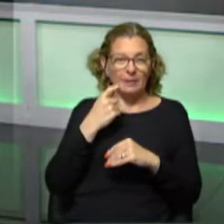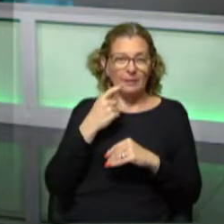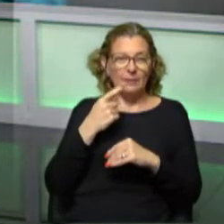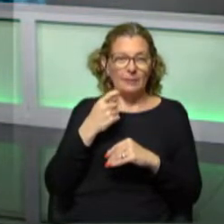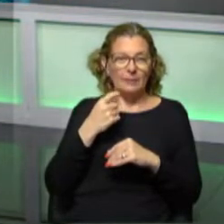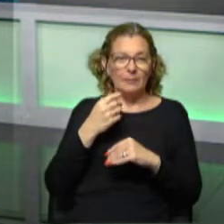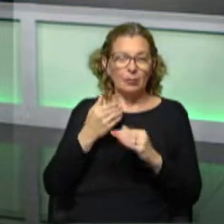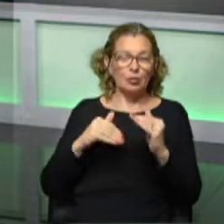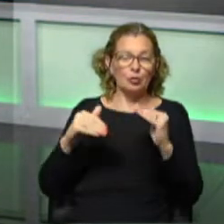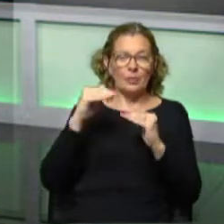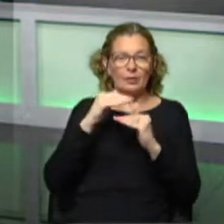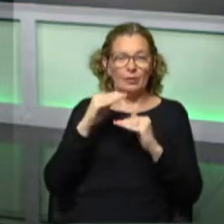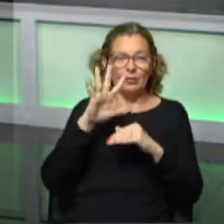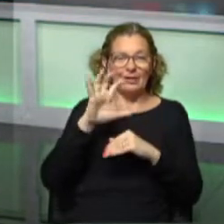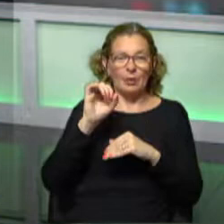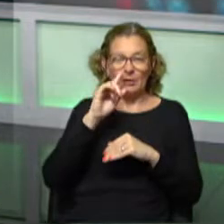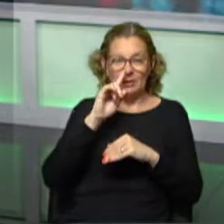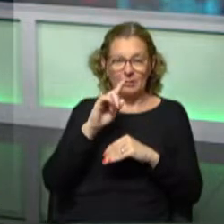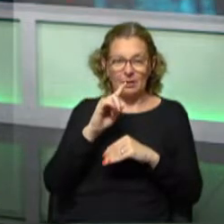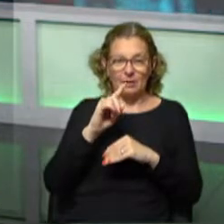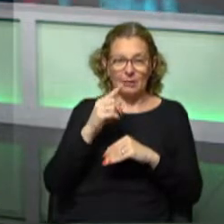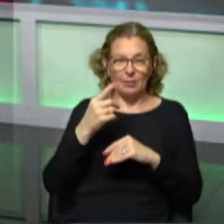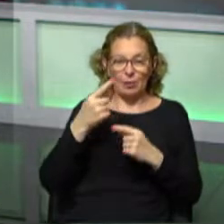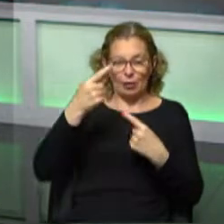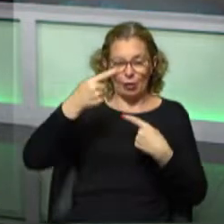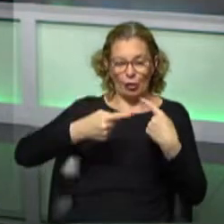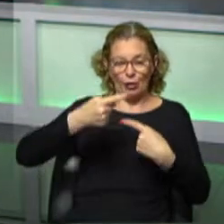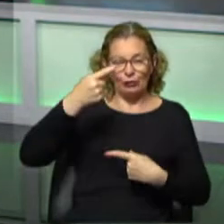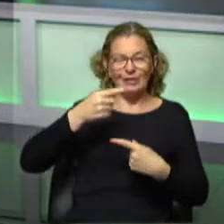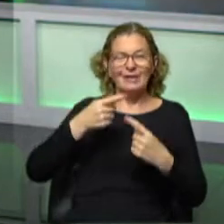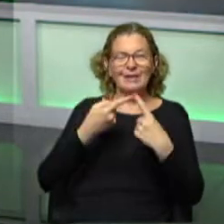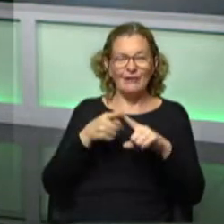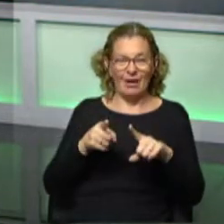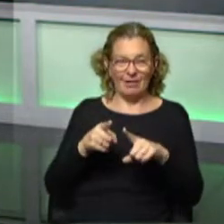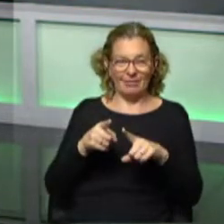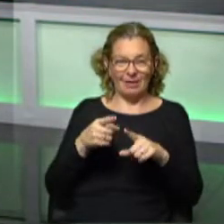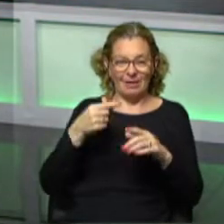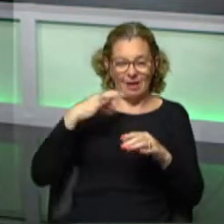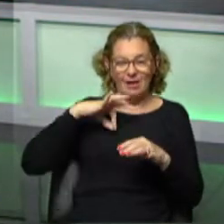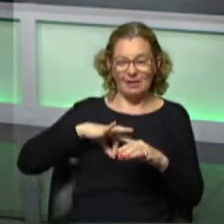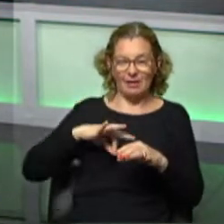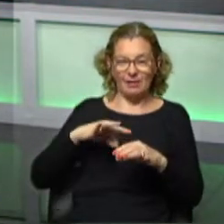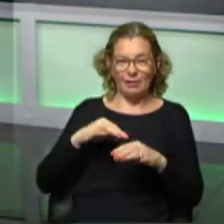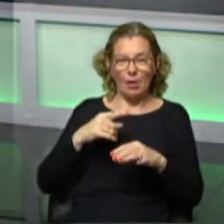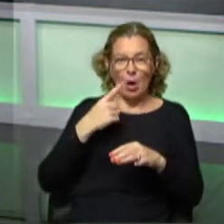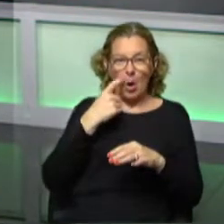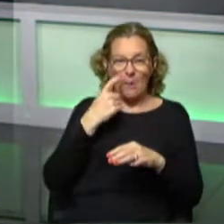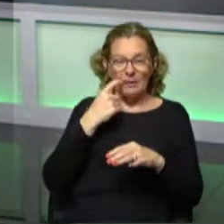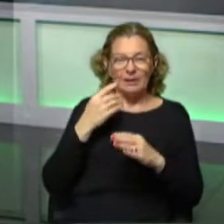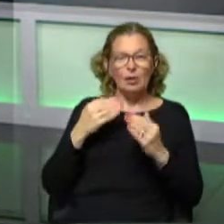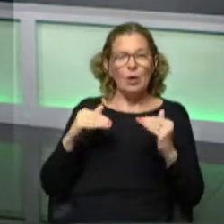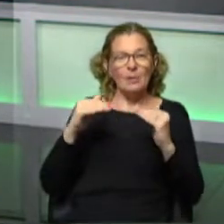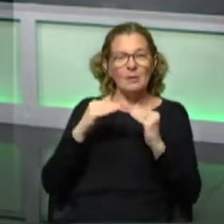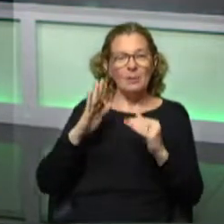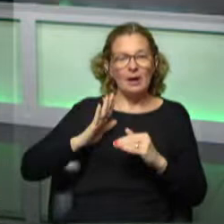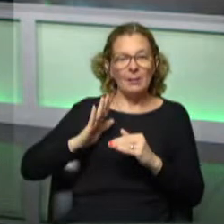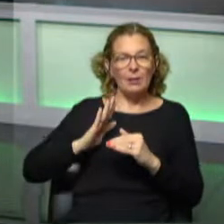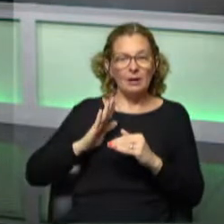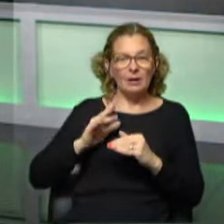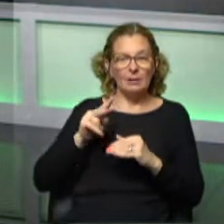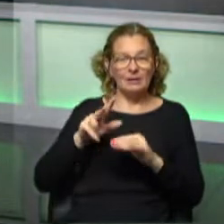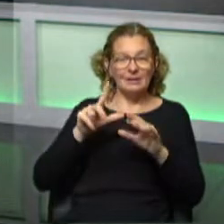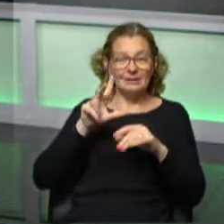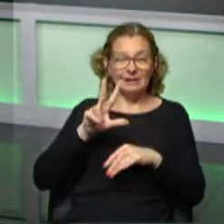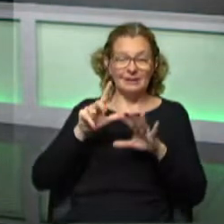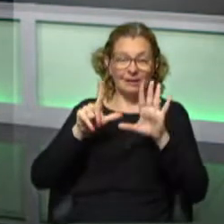líquidos superiores a 50.000 si acá tenemos como las dos colas de la distribución de los ingresos para los hombres y lo mismo para las mujeres y en este caso tenemos